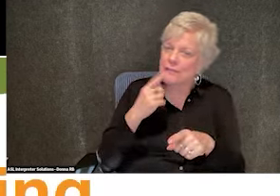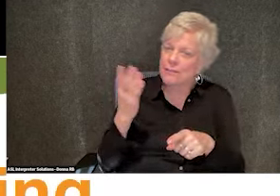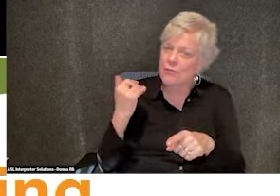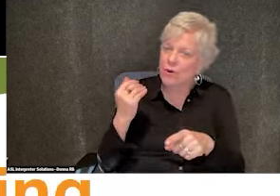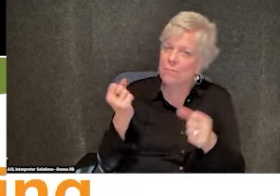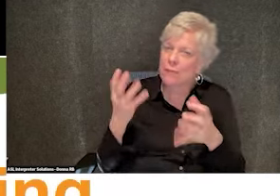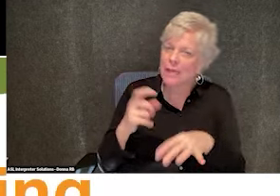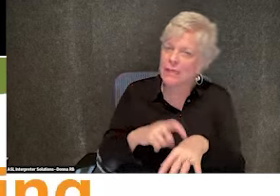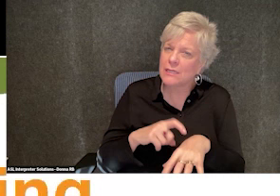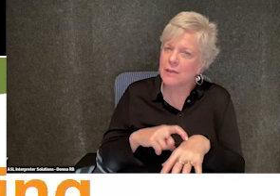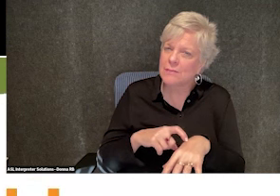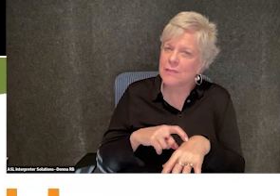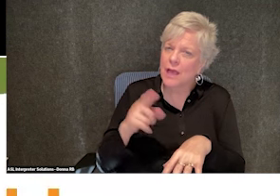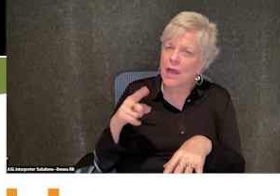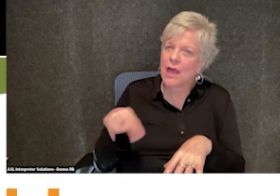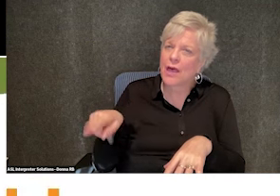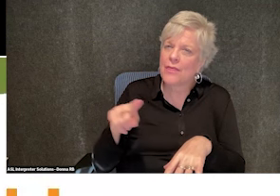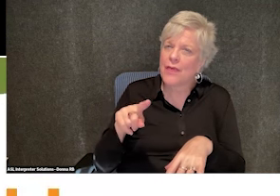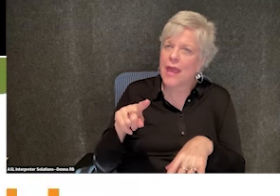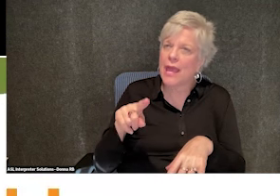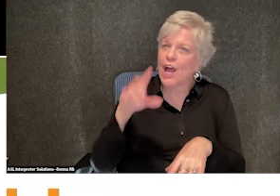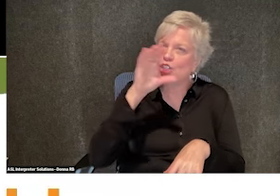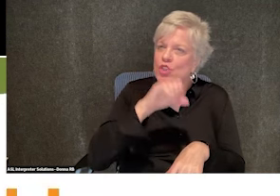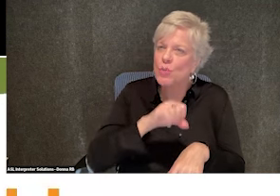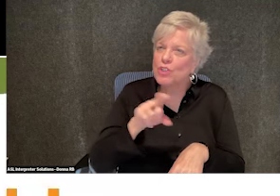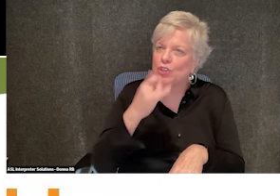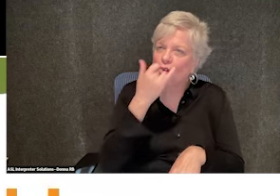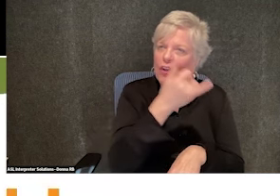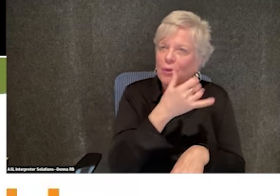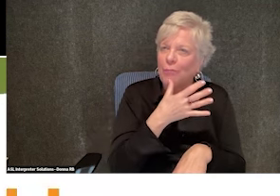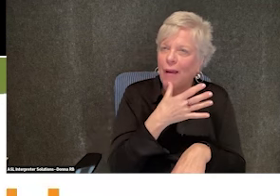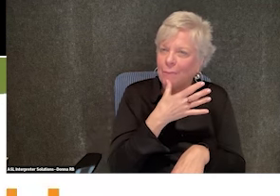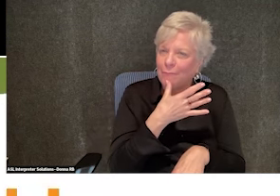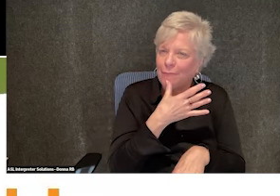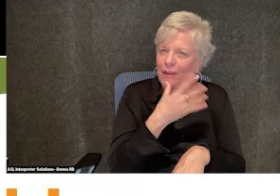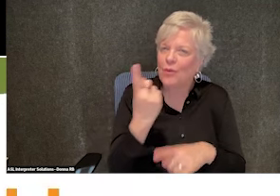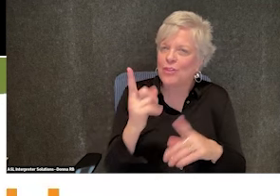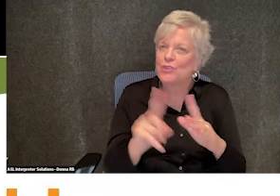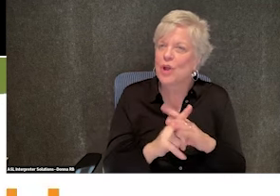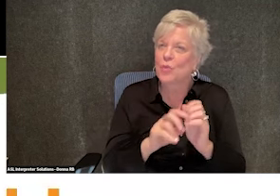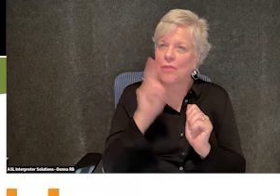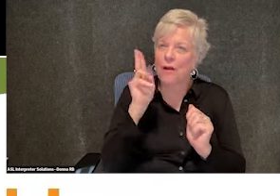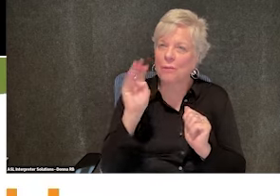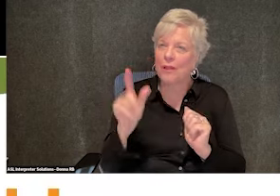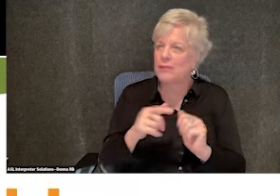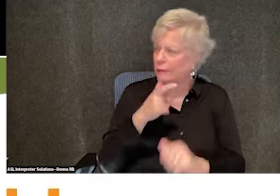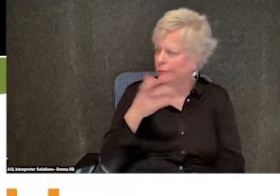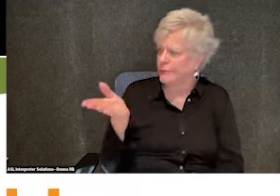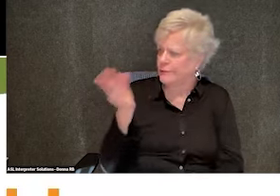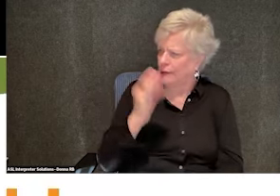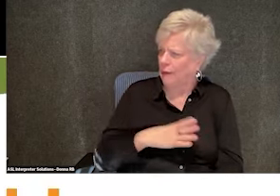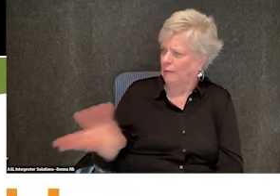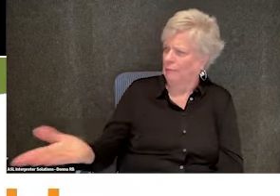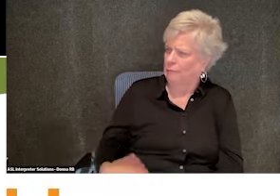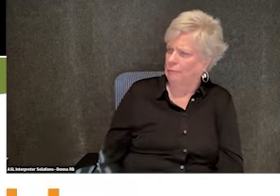Bill, dicen, por ejemplo, ¿quién es esto? O sea, puede decir, este es mi acuerdo de toma